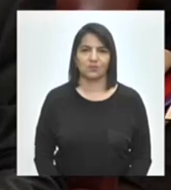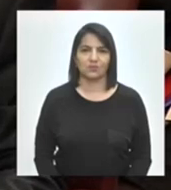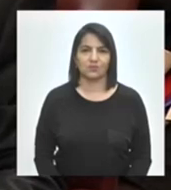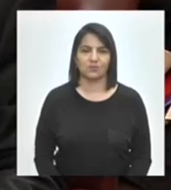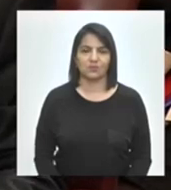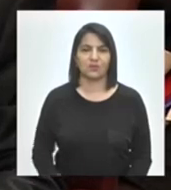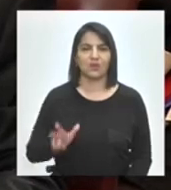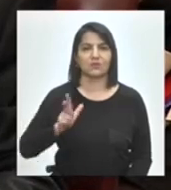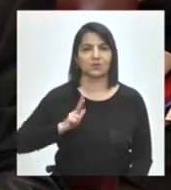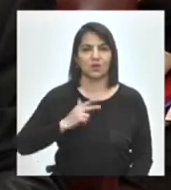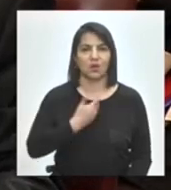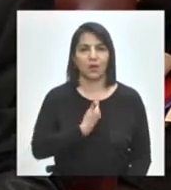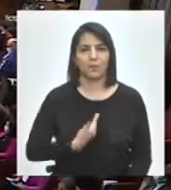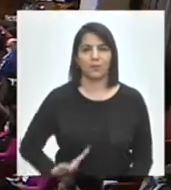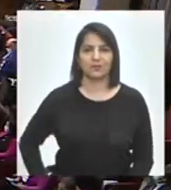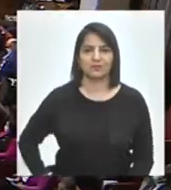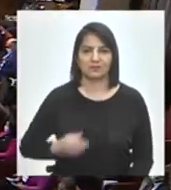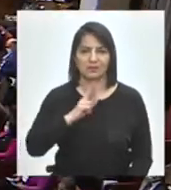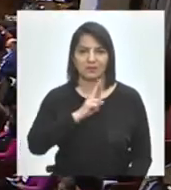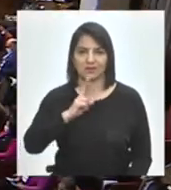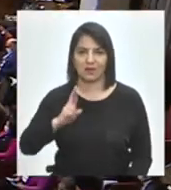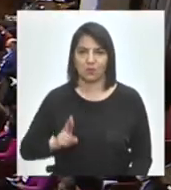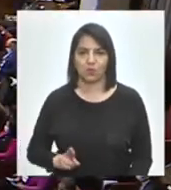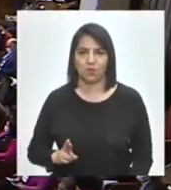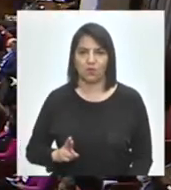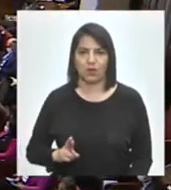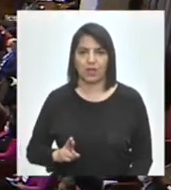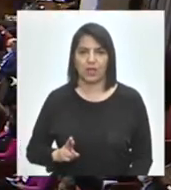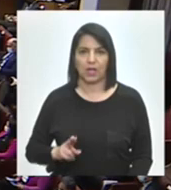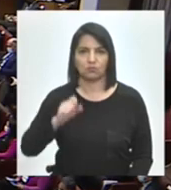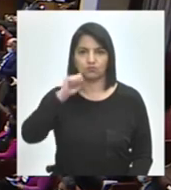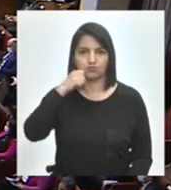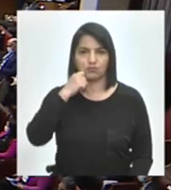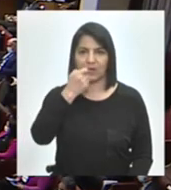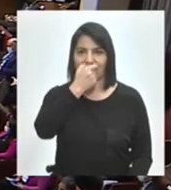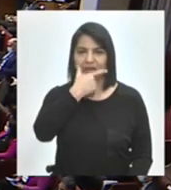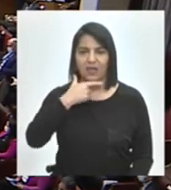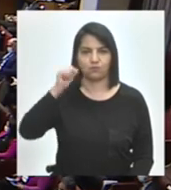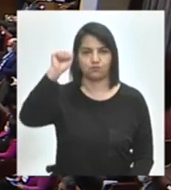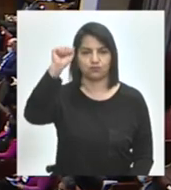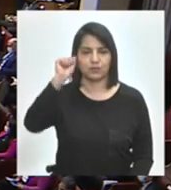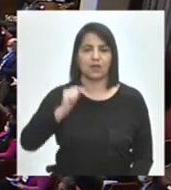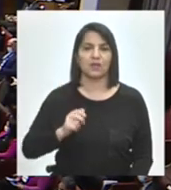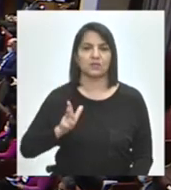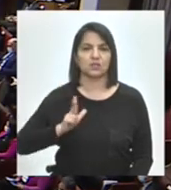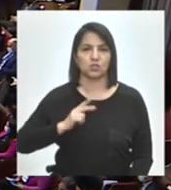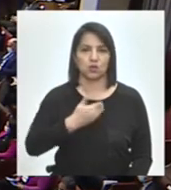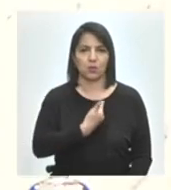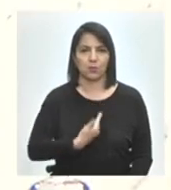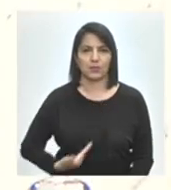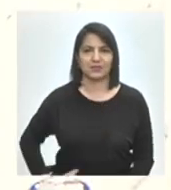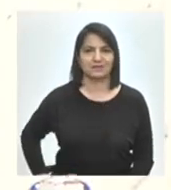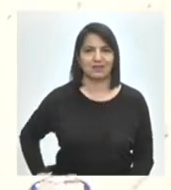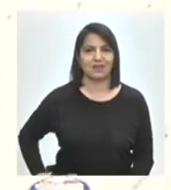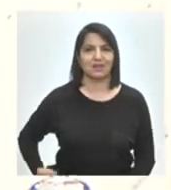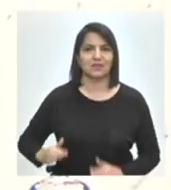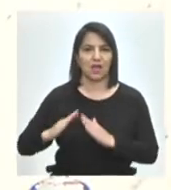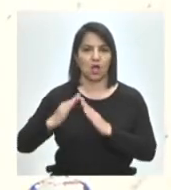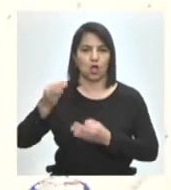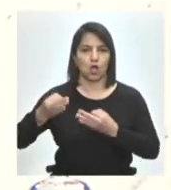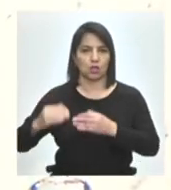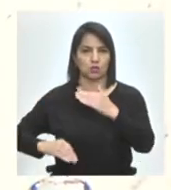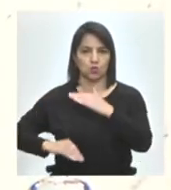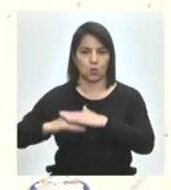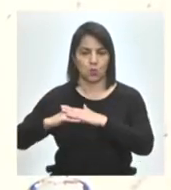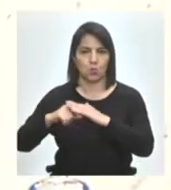Señor Presidente de la República, don Gabriel Boric Font, señor Presidente de la Corte Suprema, don Juan